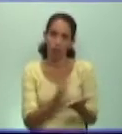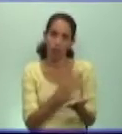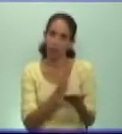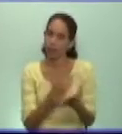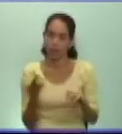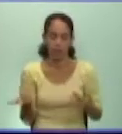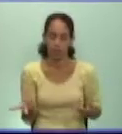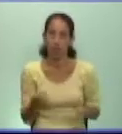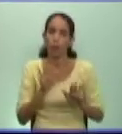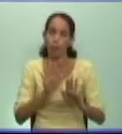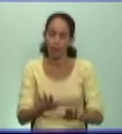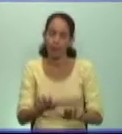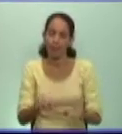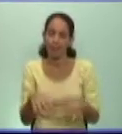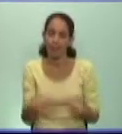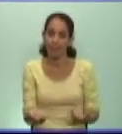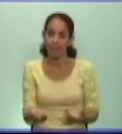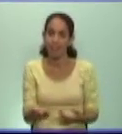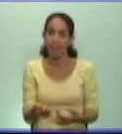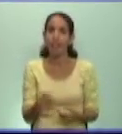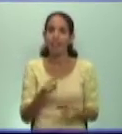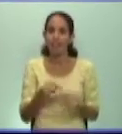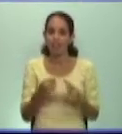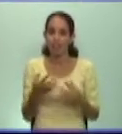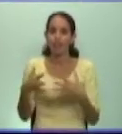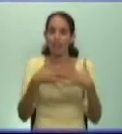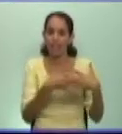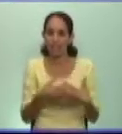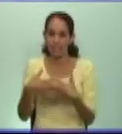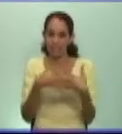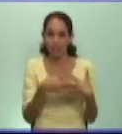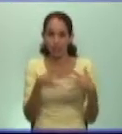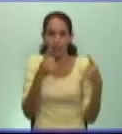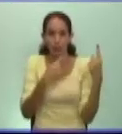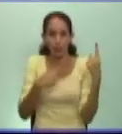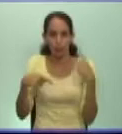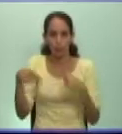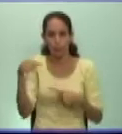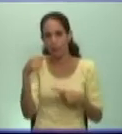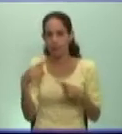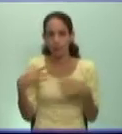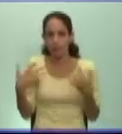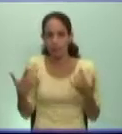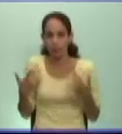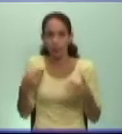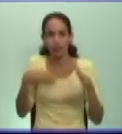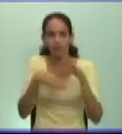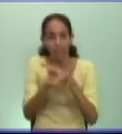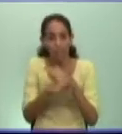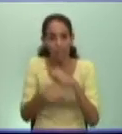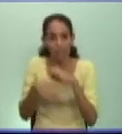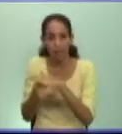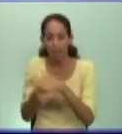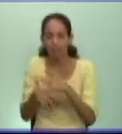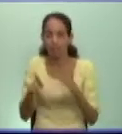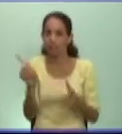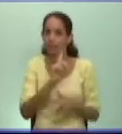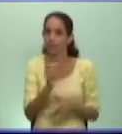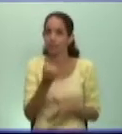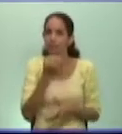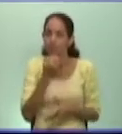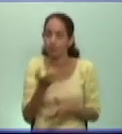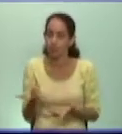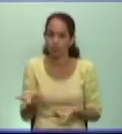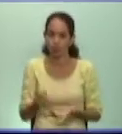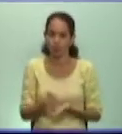frenar. Por eso es una etapa de una cacería de brujas, una cacería contra cualquier elemento comunista, progresista, de que